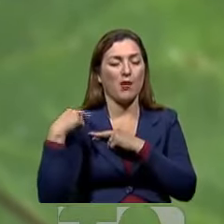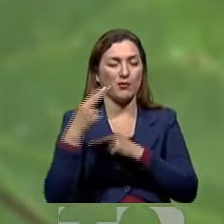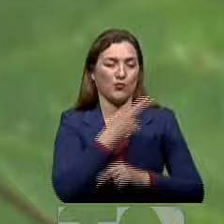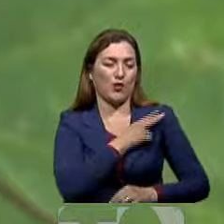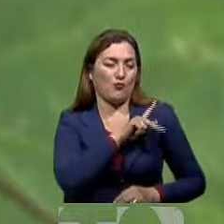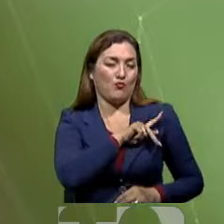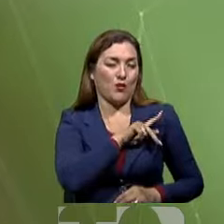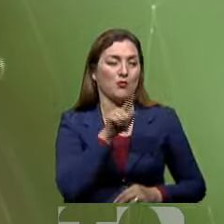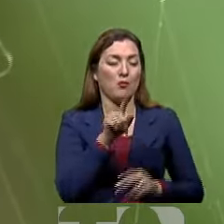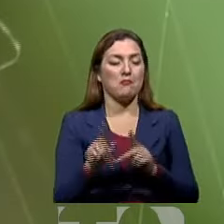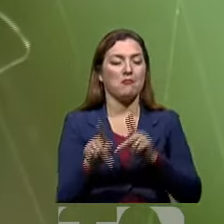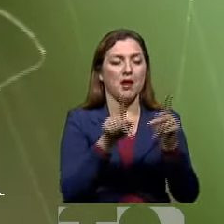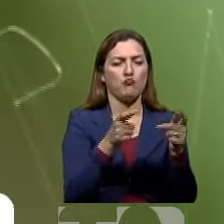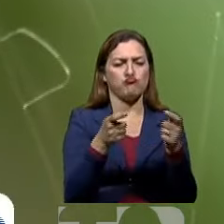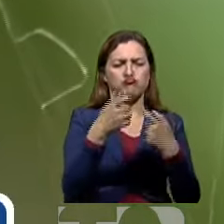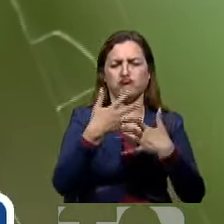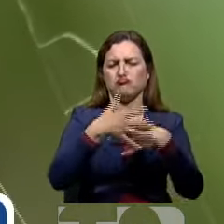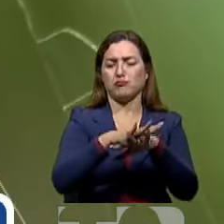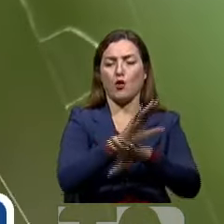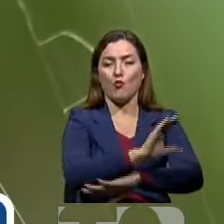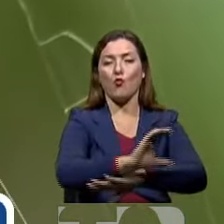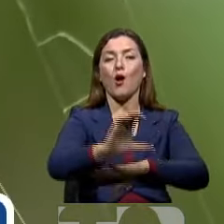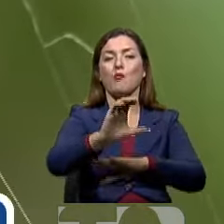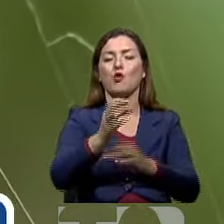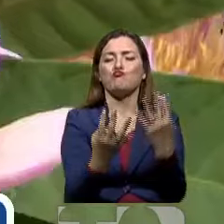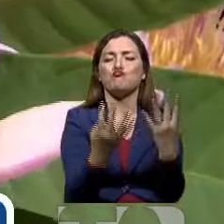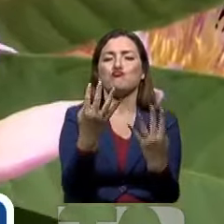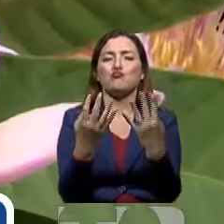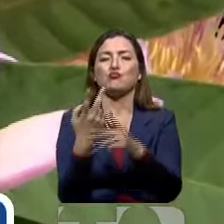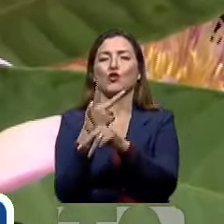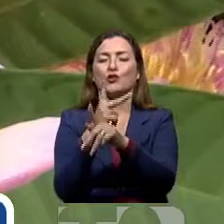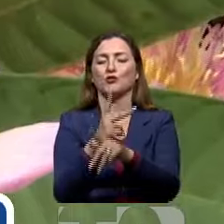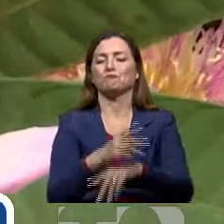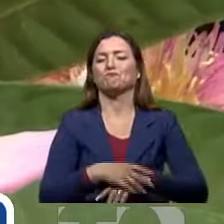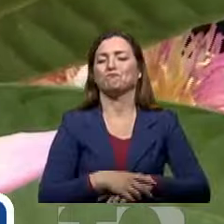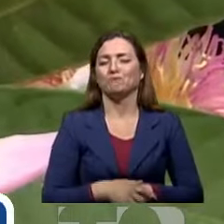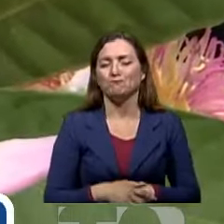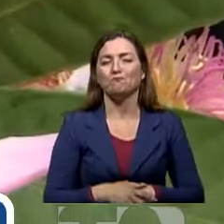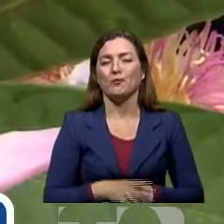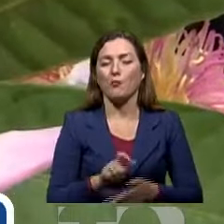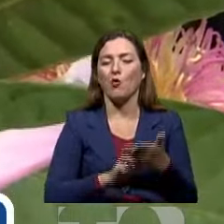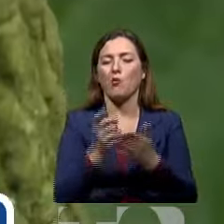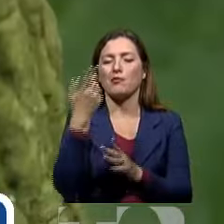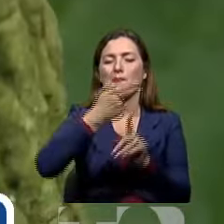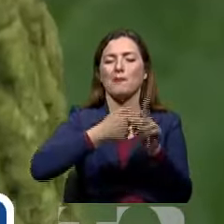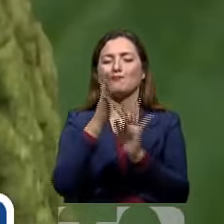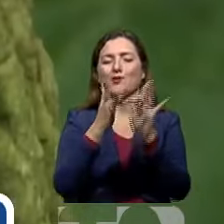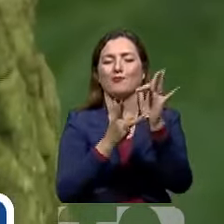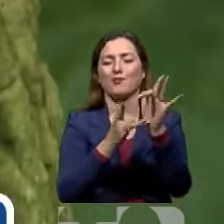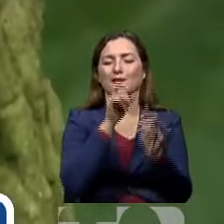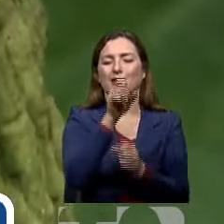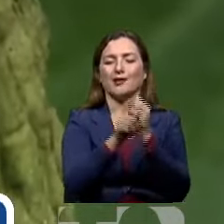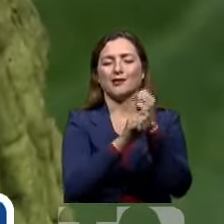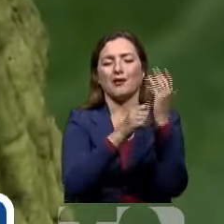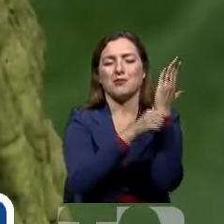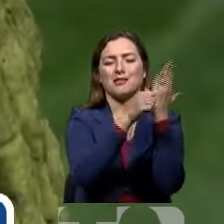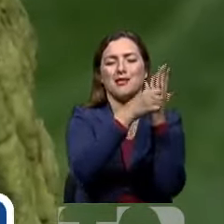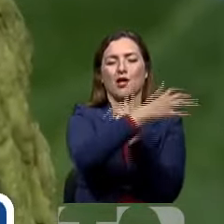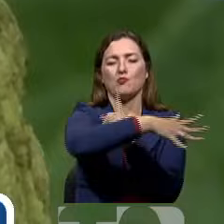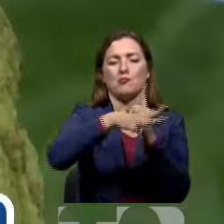ya cuentan con un plan de manejo integral para el bosque y vegetación protector Prosperina, aprobado en abril de este año por el Ministerio del